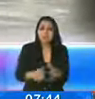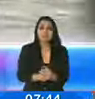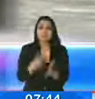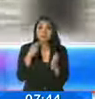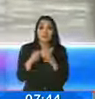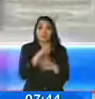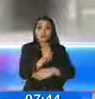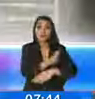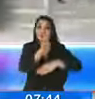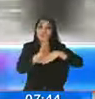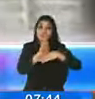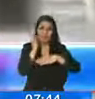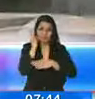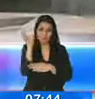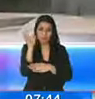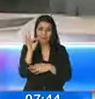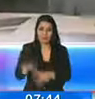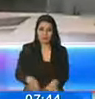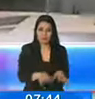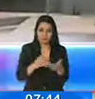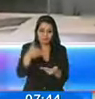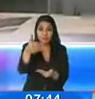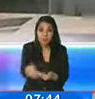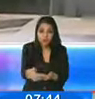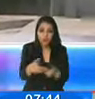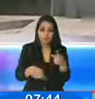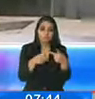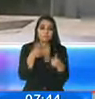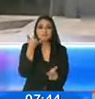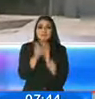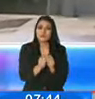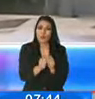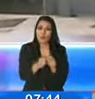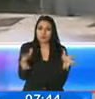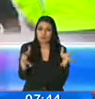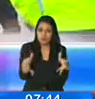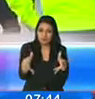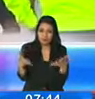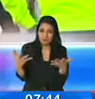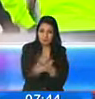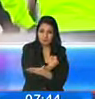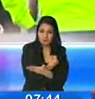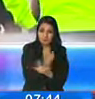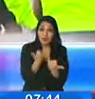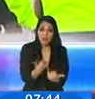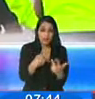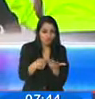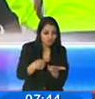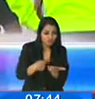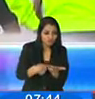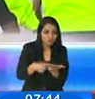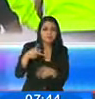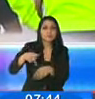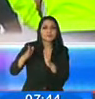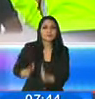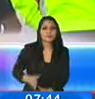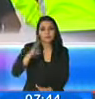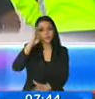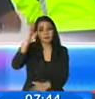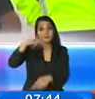que fue retirada del plantel hace pocos días y los teléfonos de los docentes detenidos están siendo analizados por peritos de la